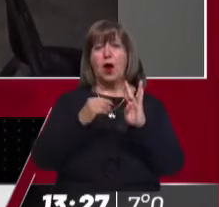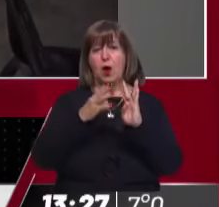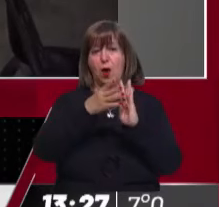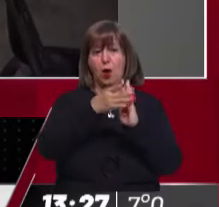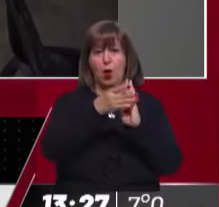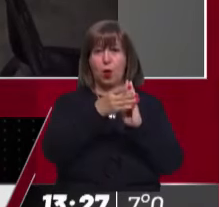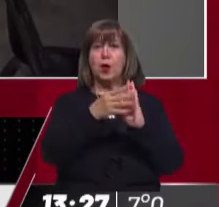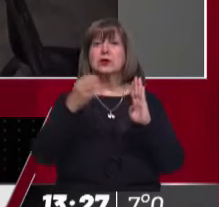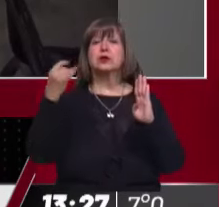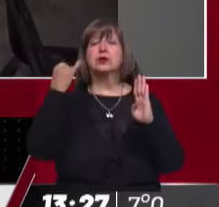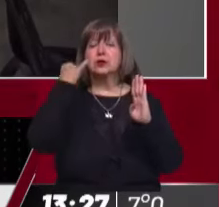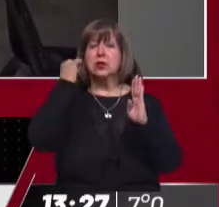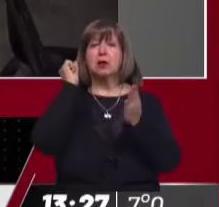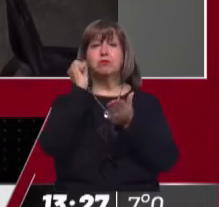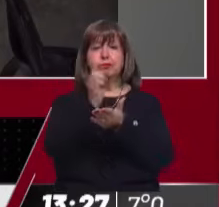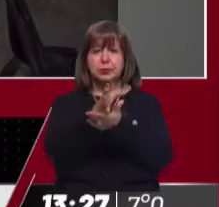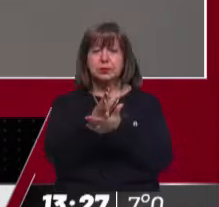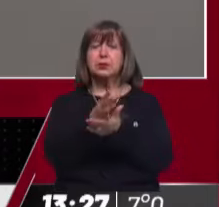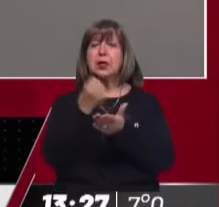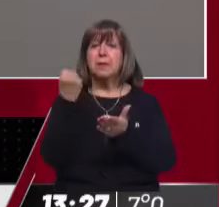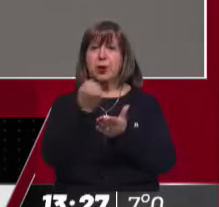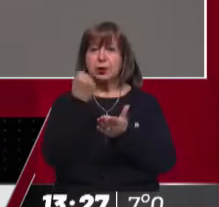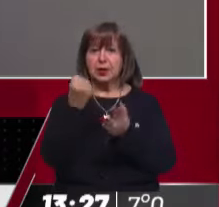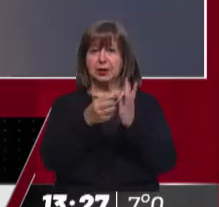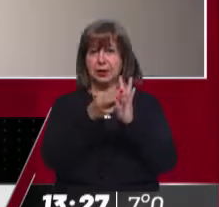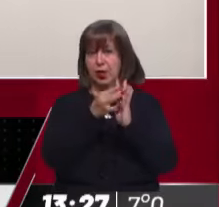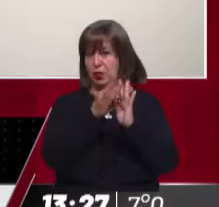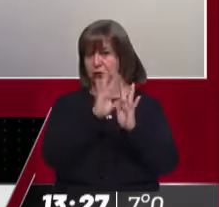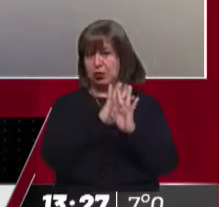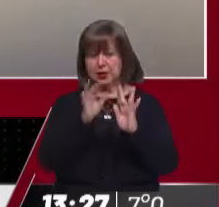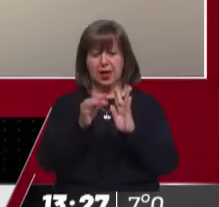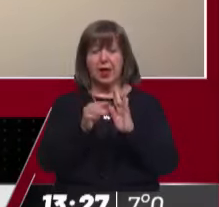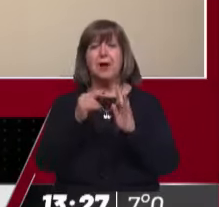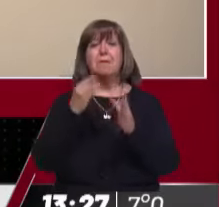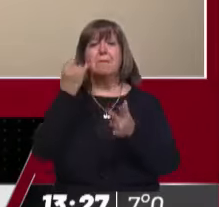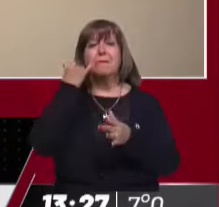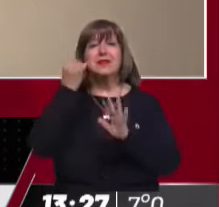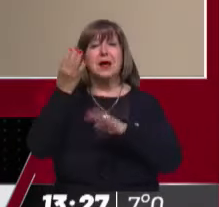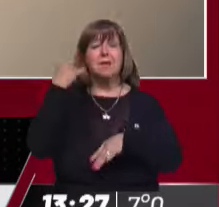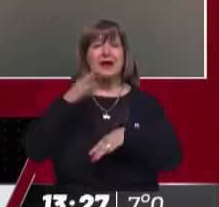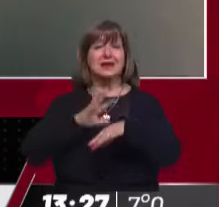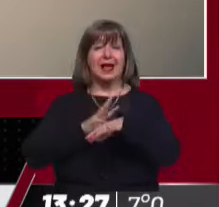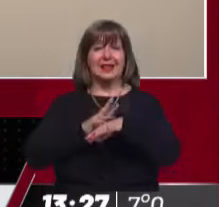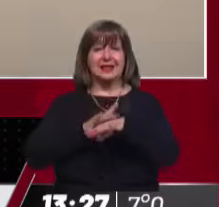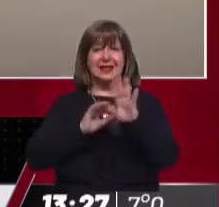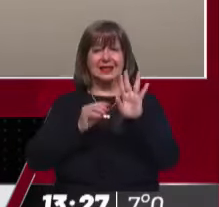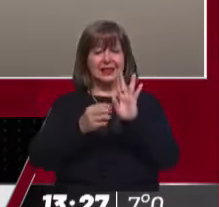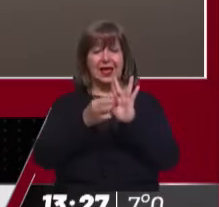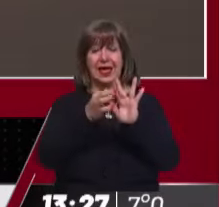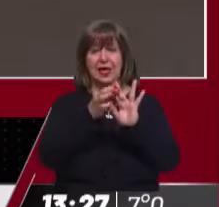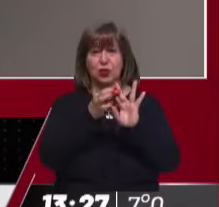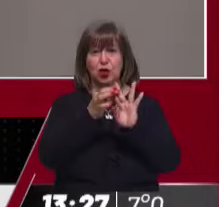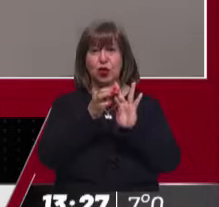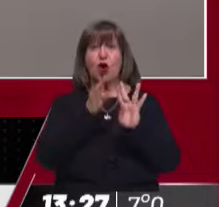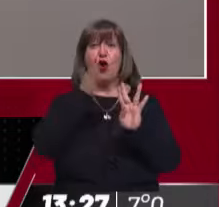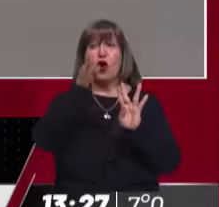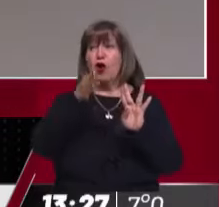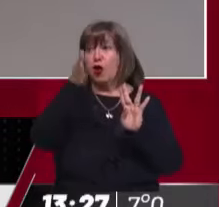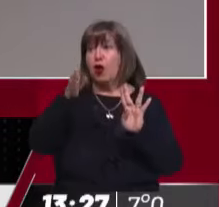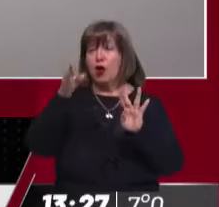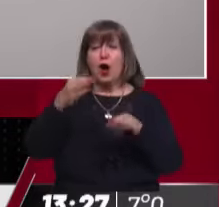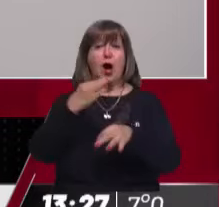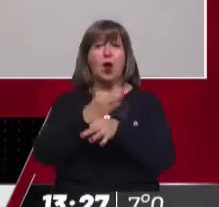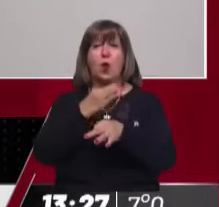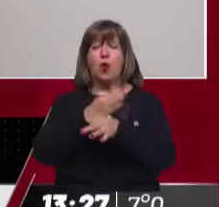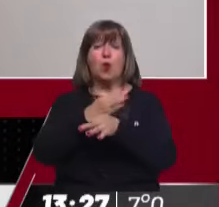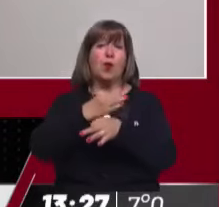porque hay condena, sino que además ya quedan con antecedentes, no pueden ingresar estos sujetos a cualquier otro